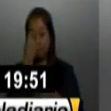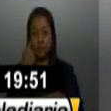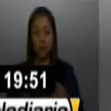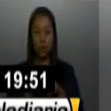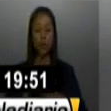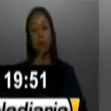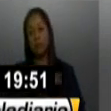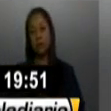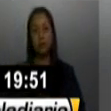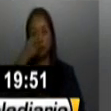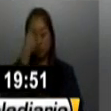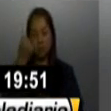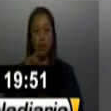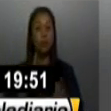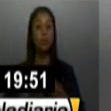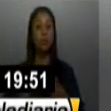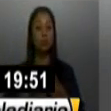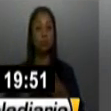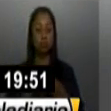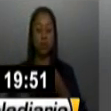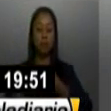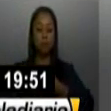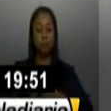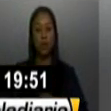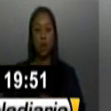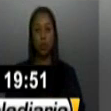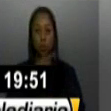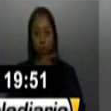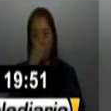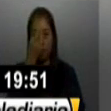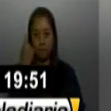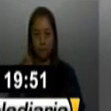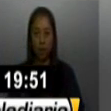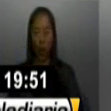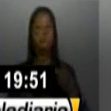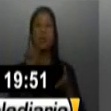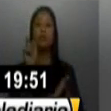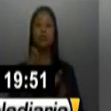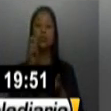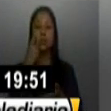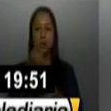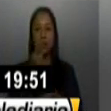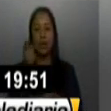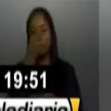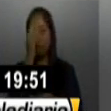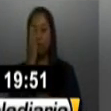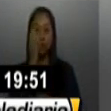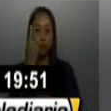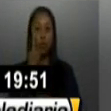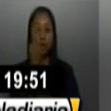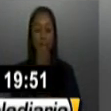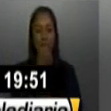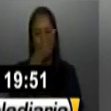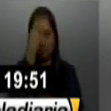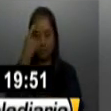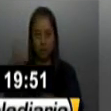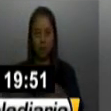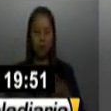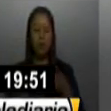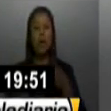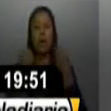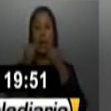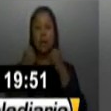población a través de la ampliación de cobertura y la creación de espacios virtuales, y con esto lograr que